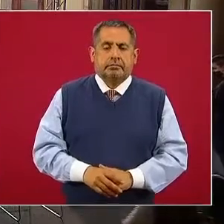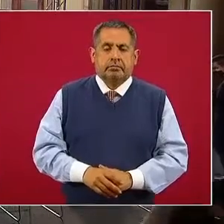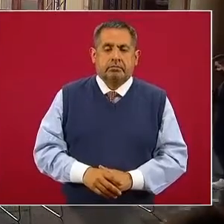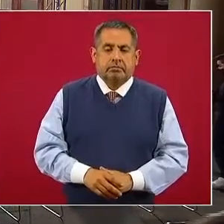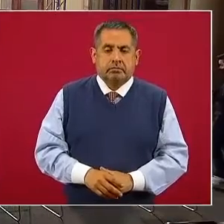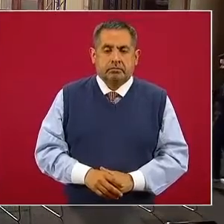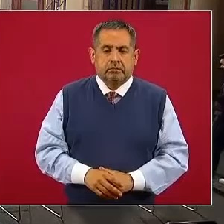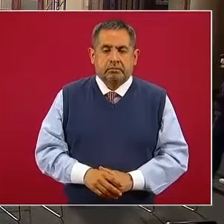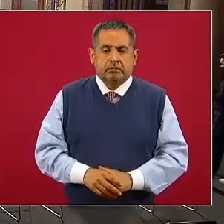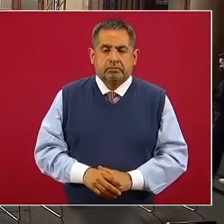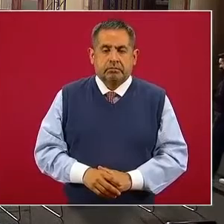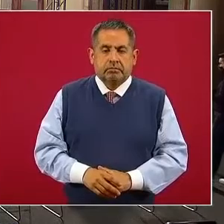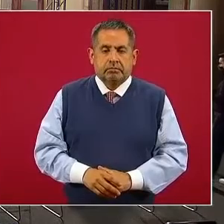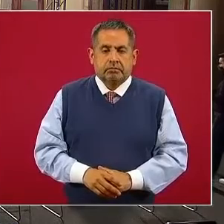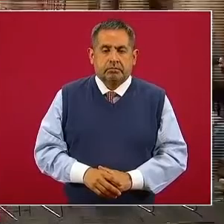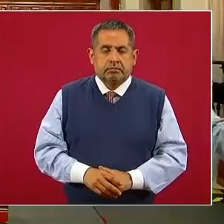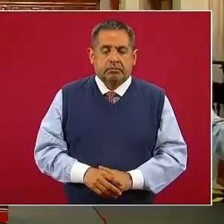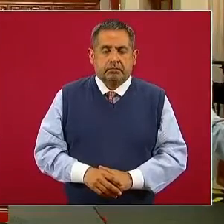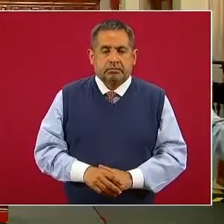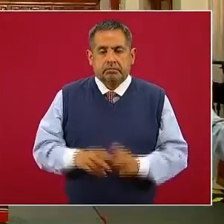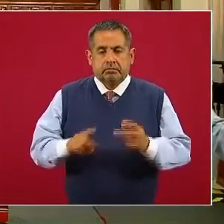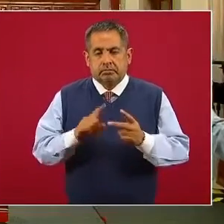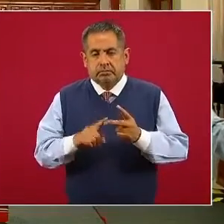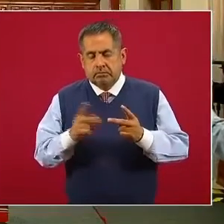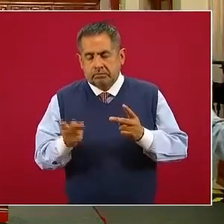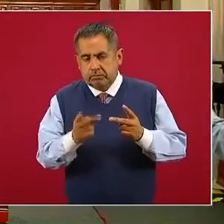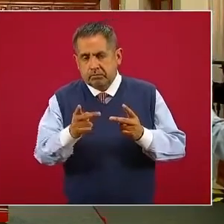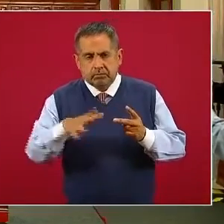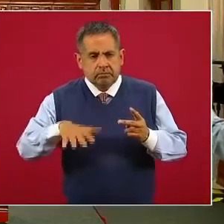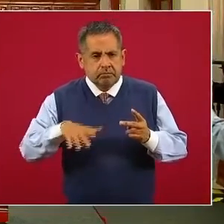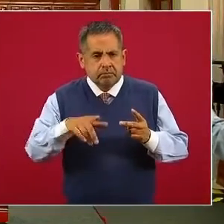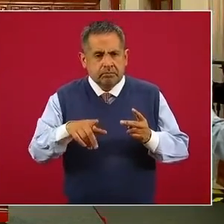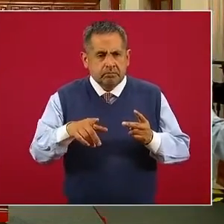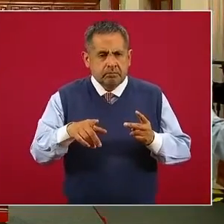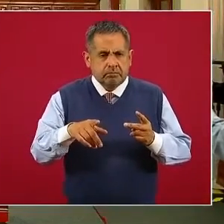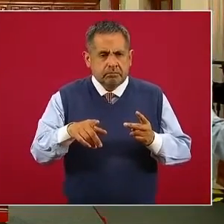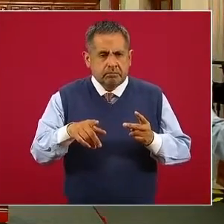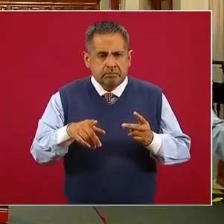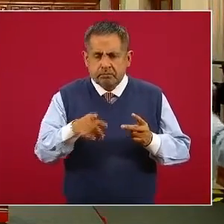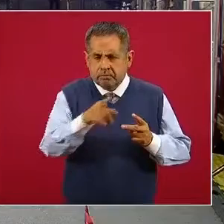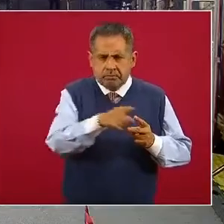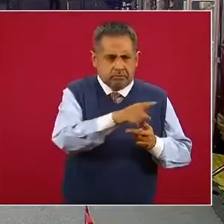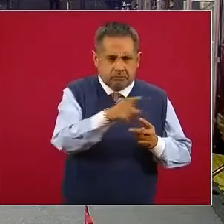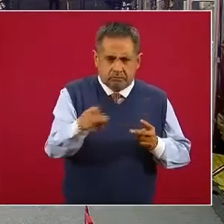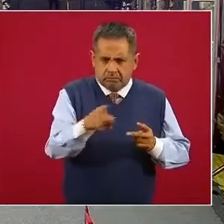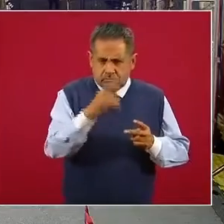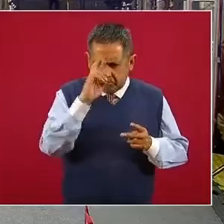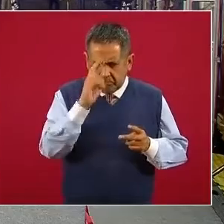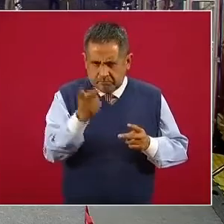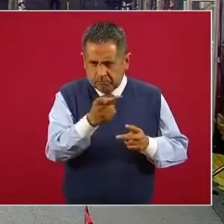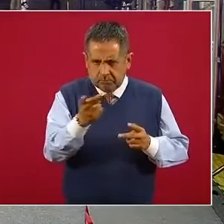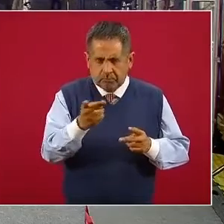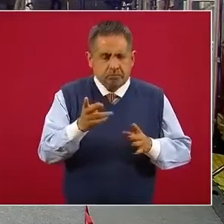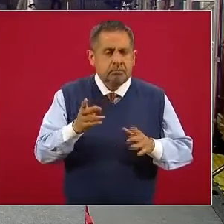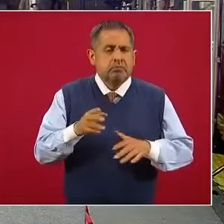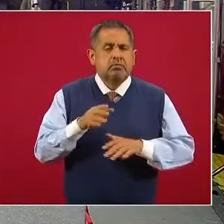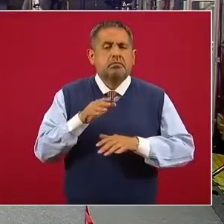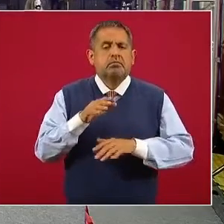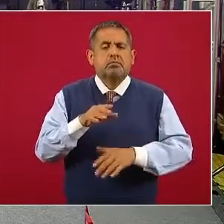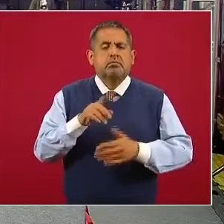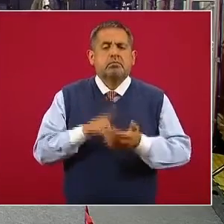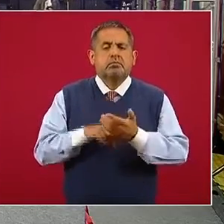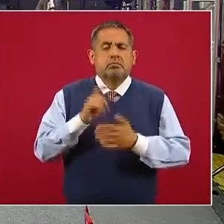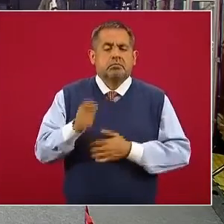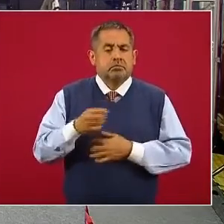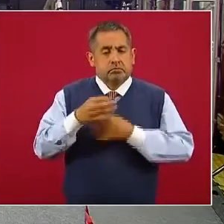Perfecto. La segunda pregunta la habían hecho previamente, me parece que usted, Liliana o Fernanda, y